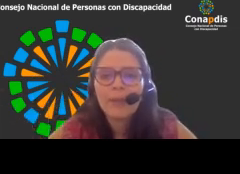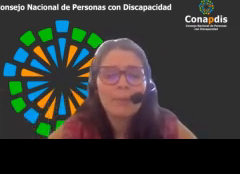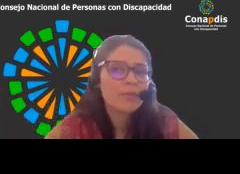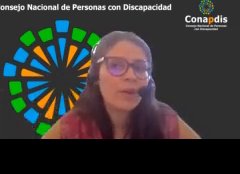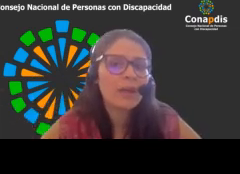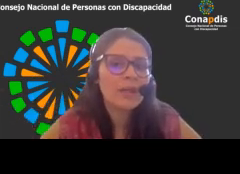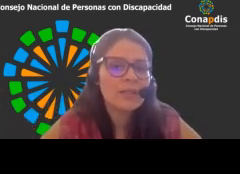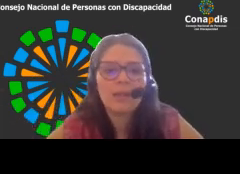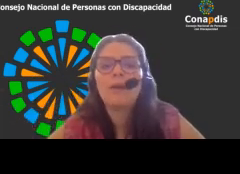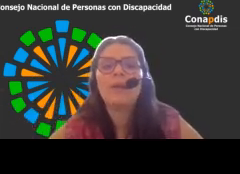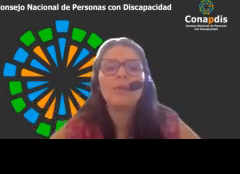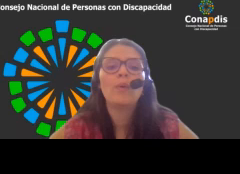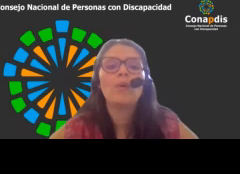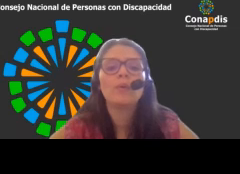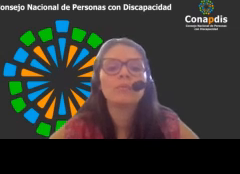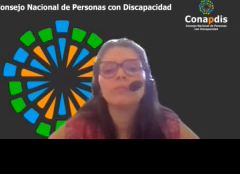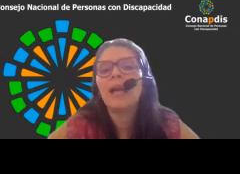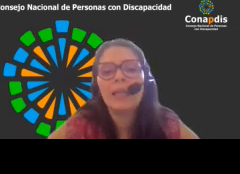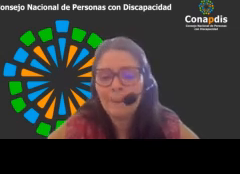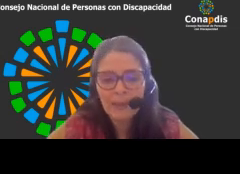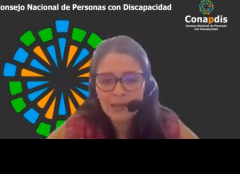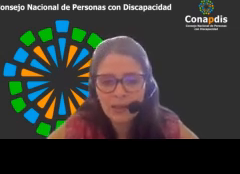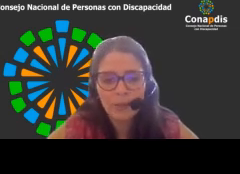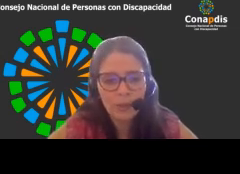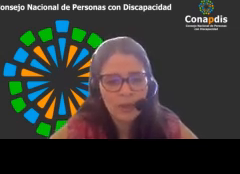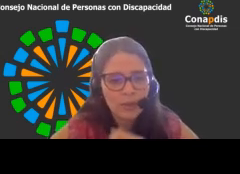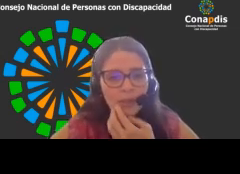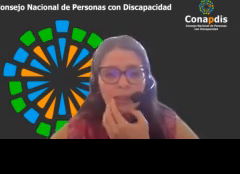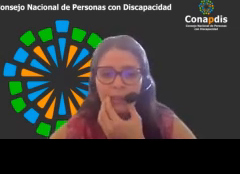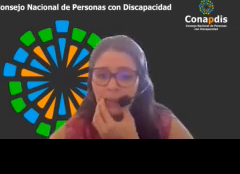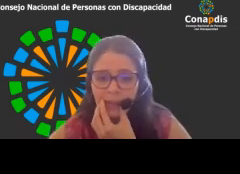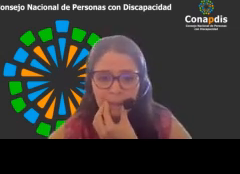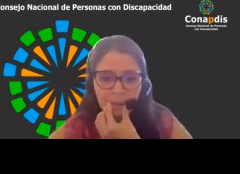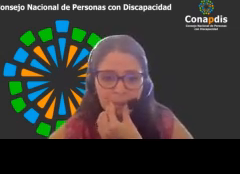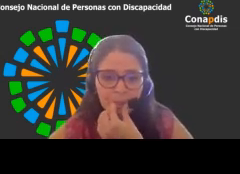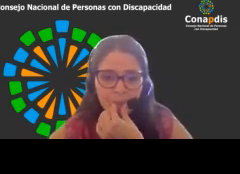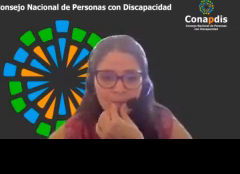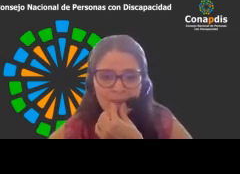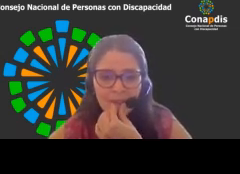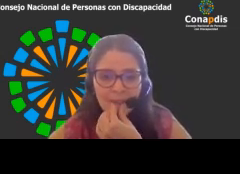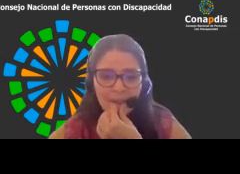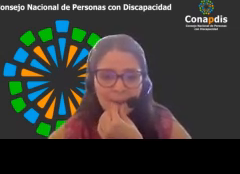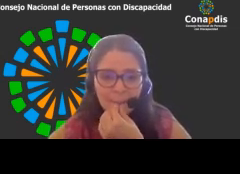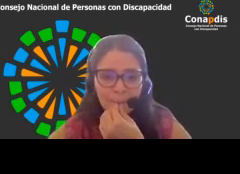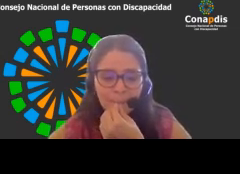la persona va a creer que están hablando con alguien más y no con ellos directamente